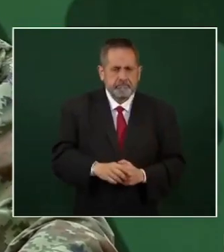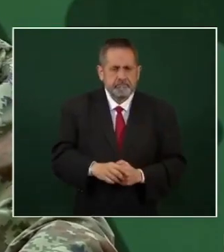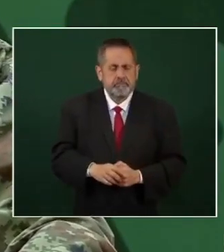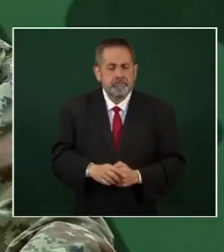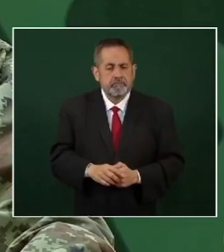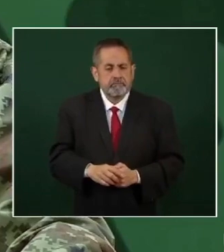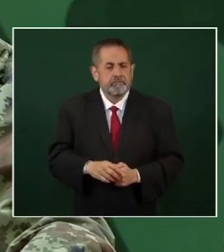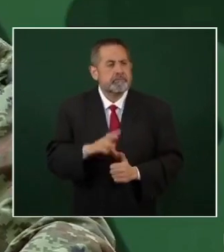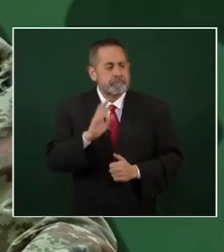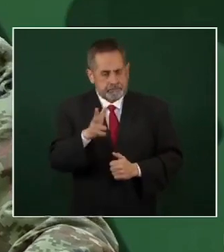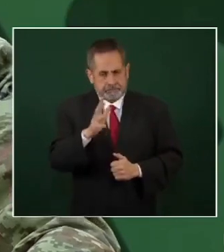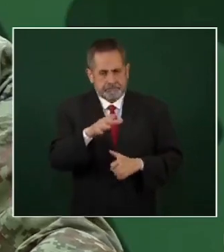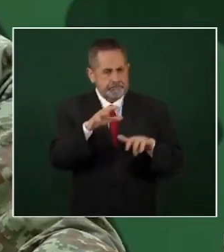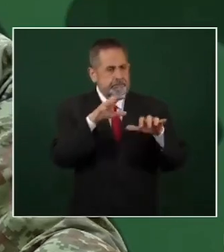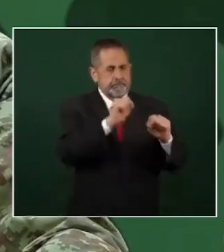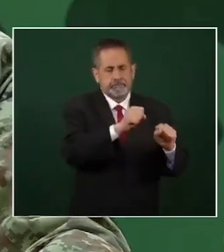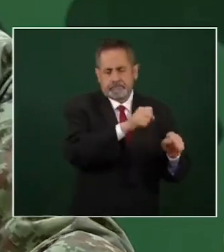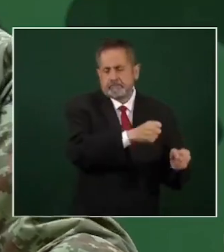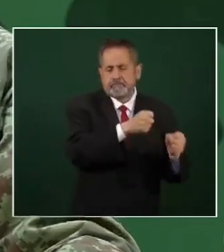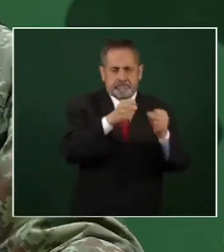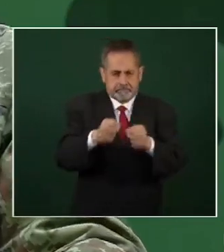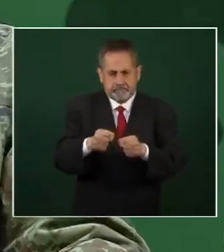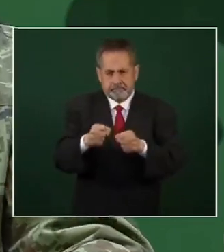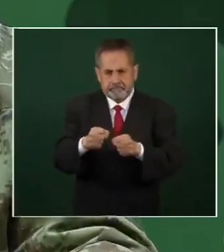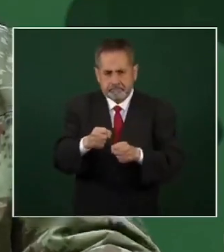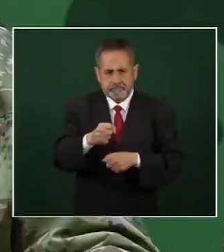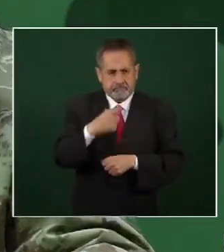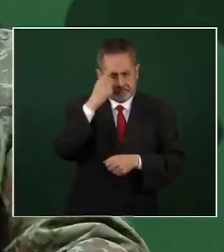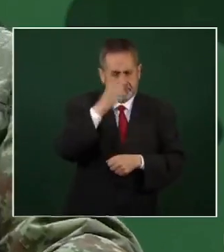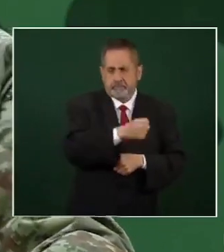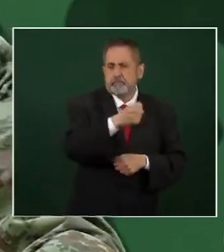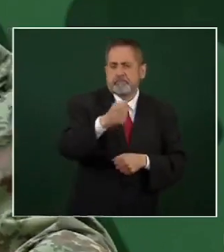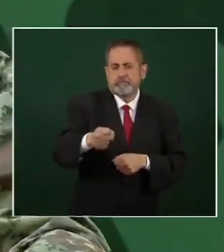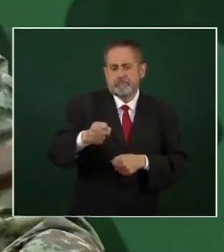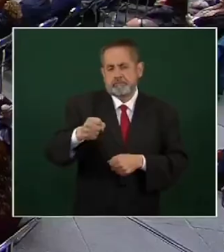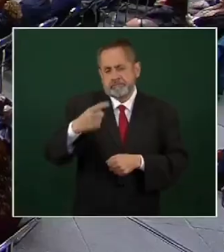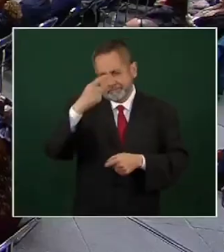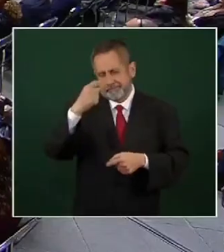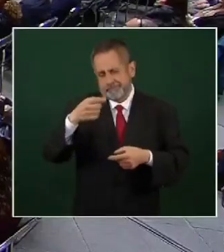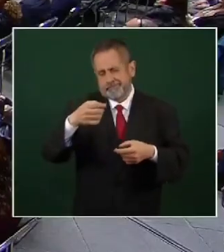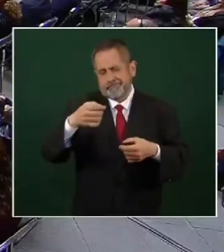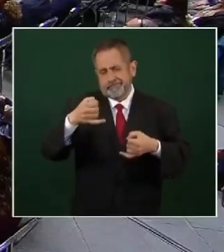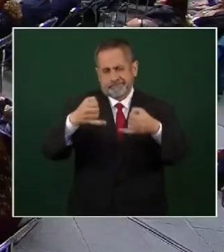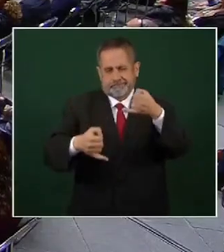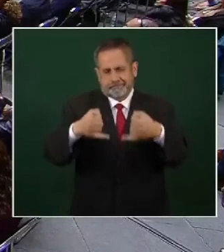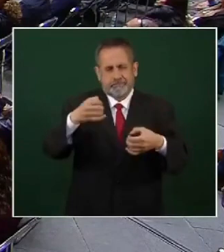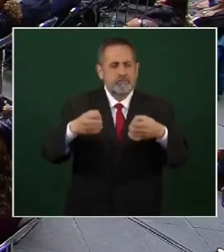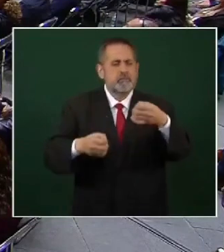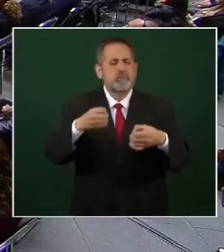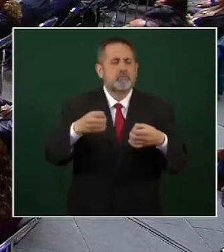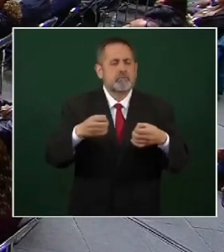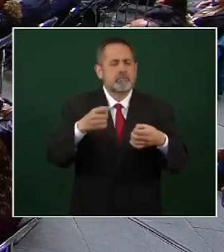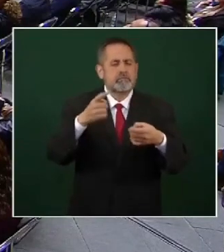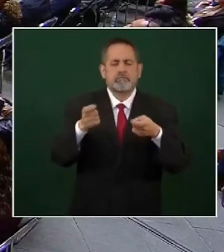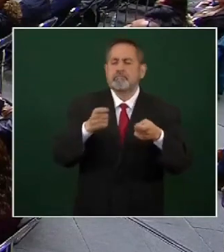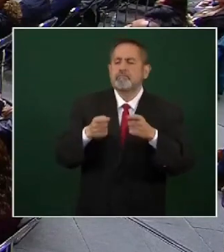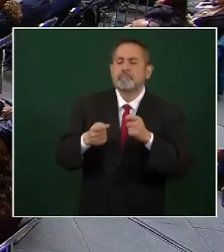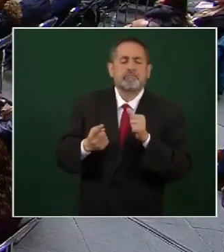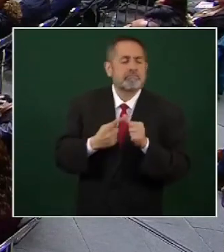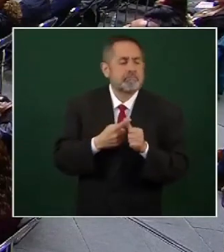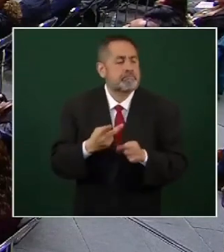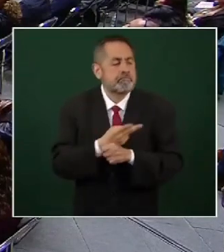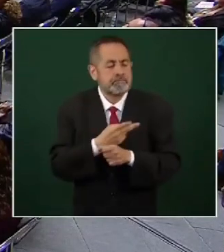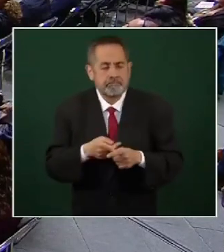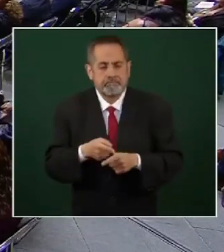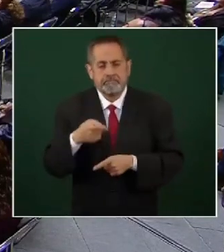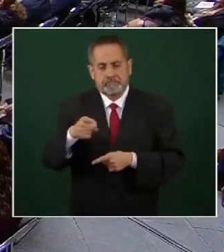se llevó a cabo la detención y posteriormente la presentación ante el juez de control